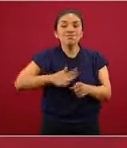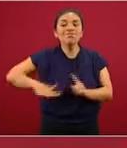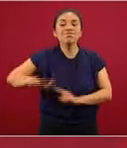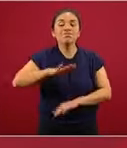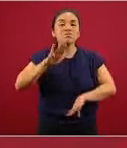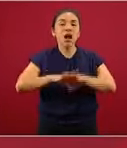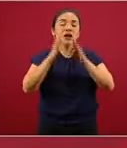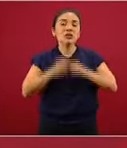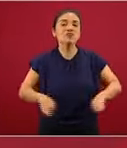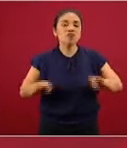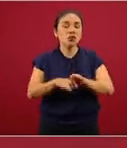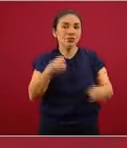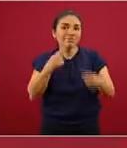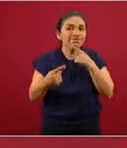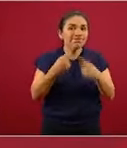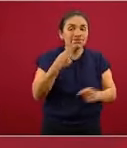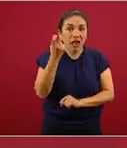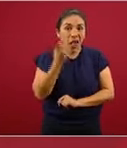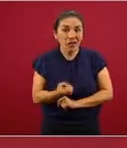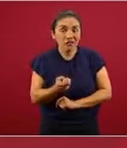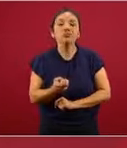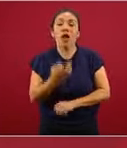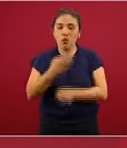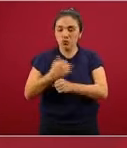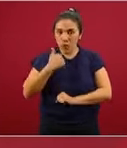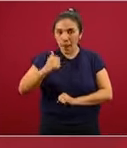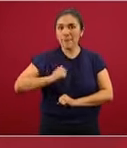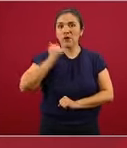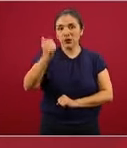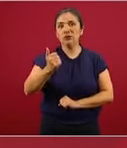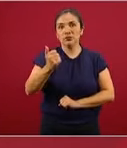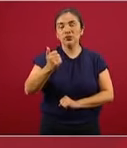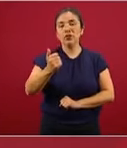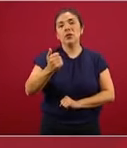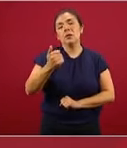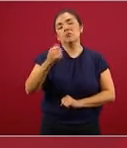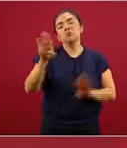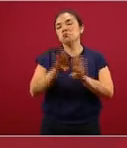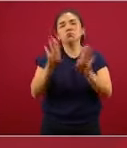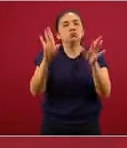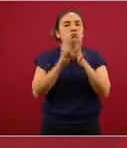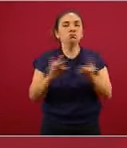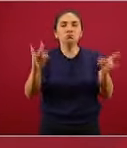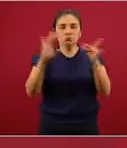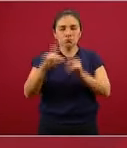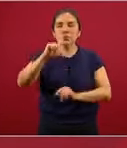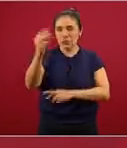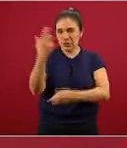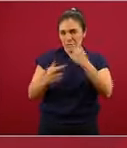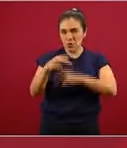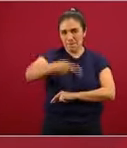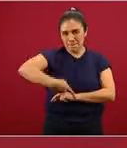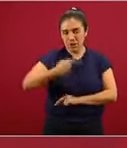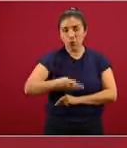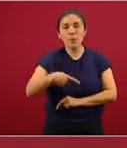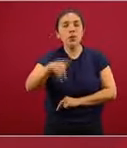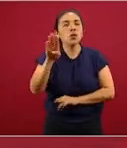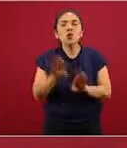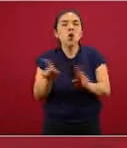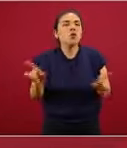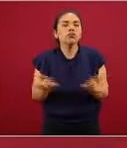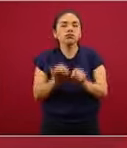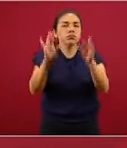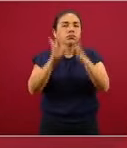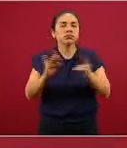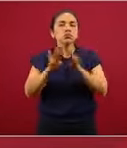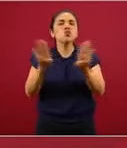elemento muy importante a considerar. Aquí aprovecho para ilustrar ahorita regreso a la pregunta, pero para ilustrar un poco